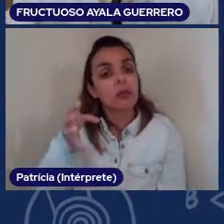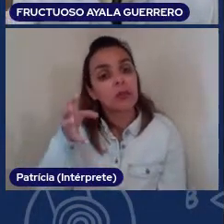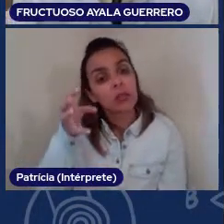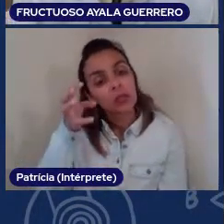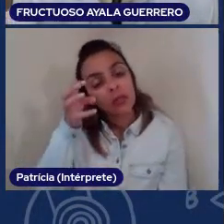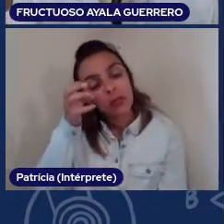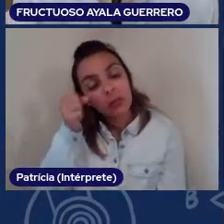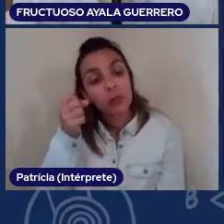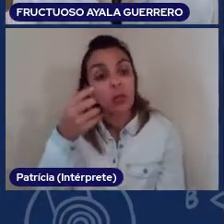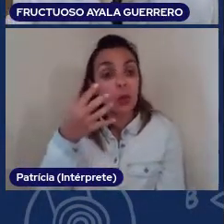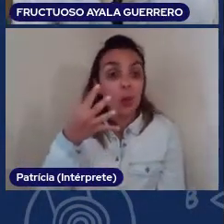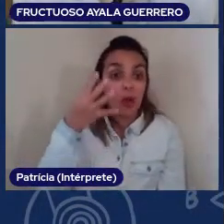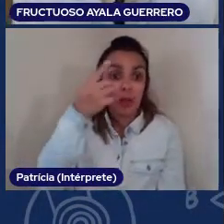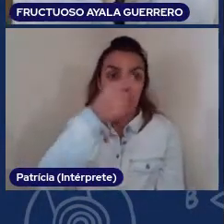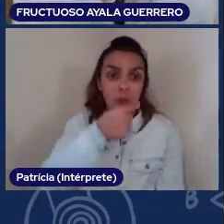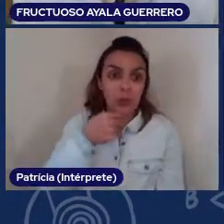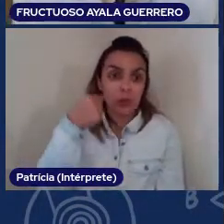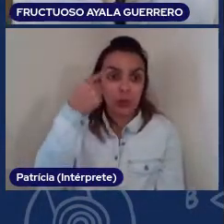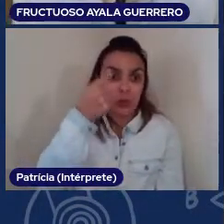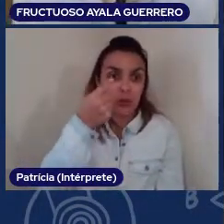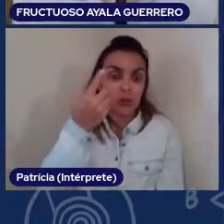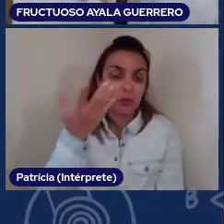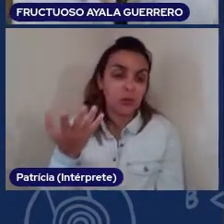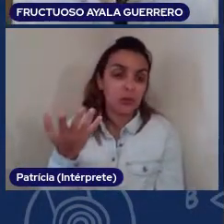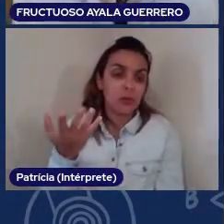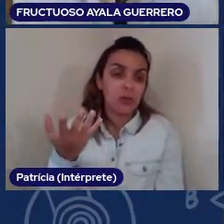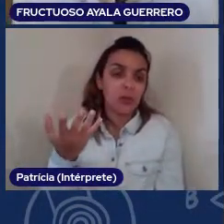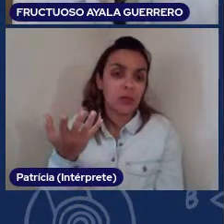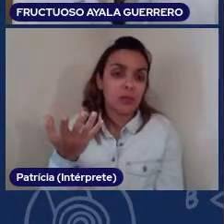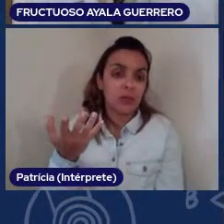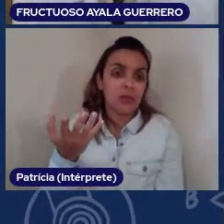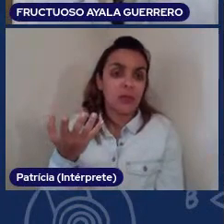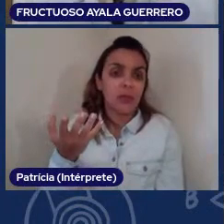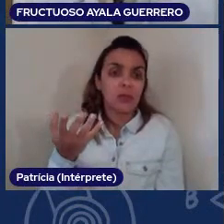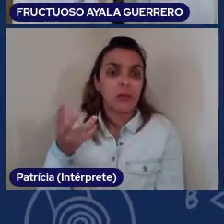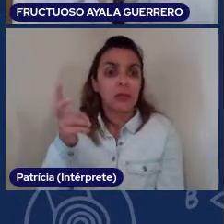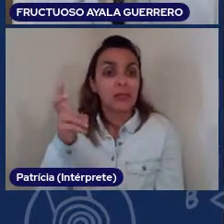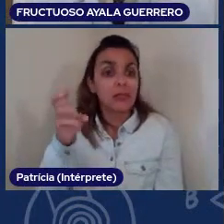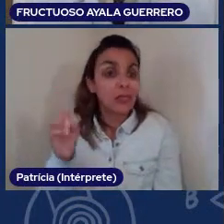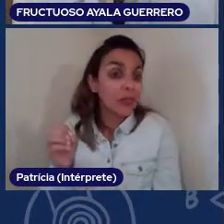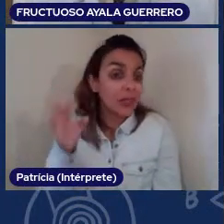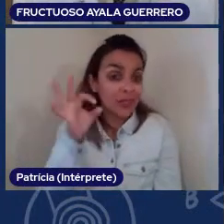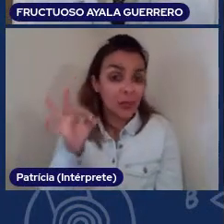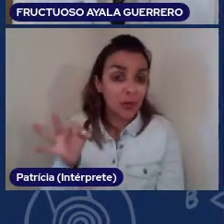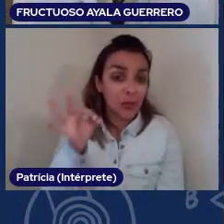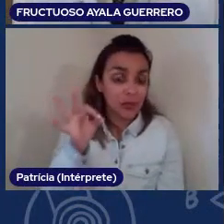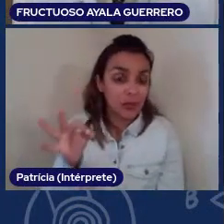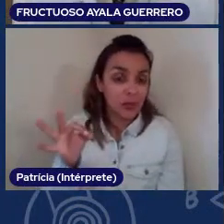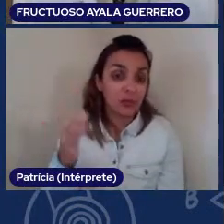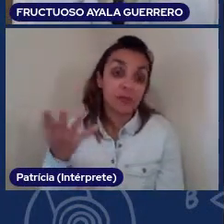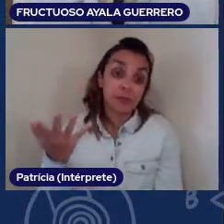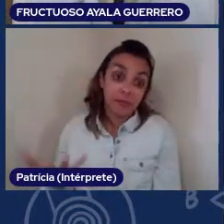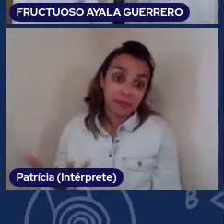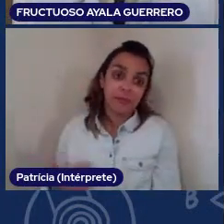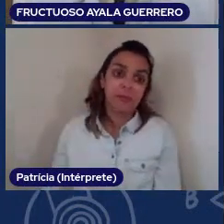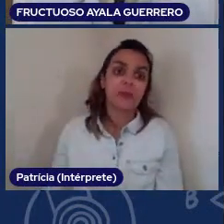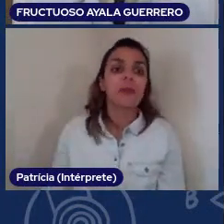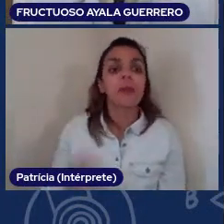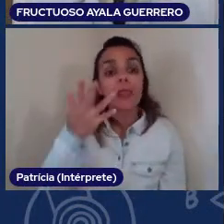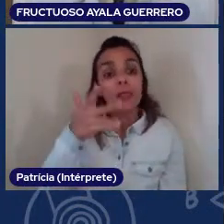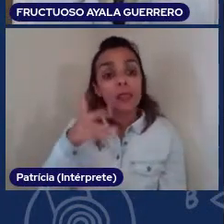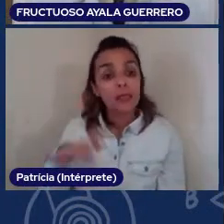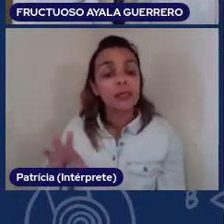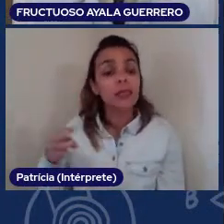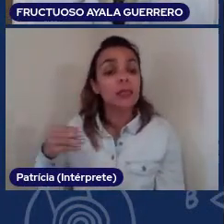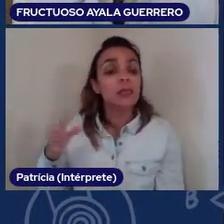pues ahí nuestra eficiencia al sueño es del 50%. Pues bien, los niños autistas tienen una